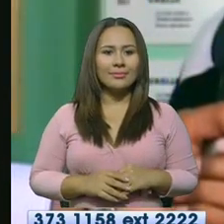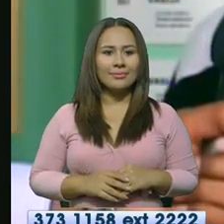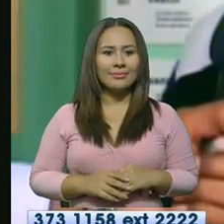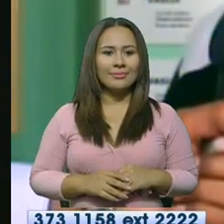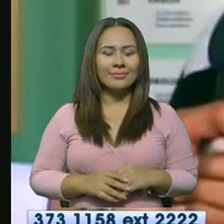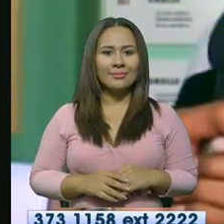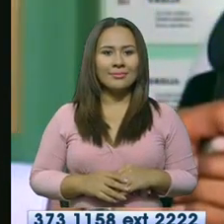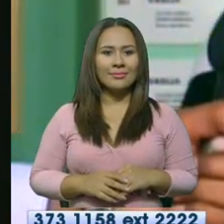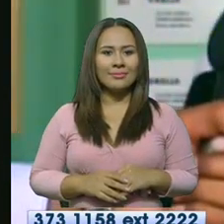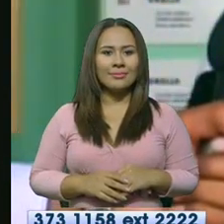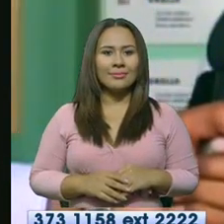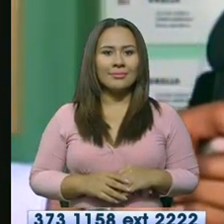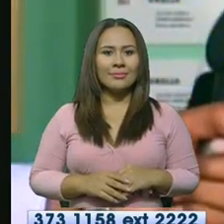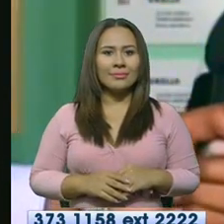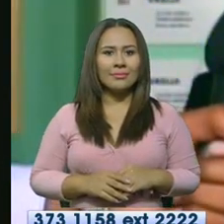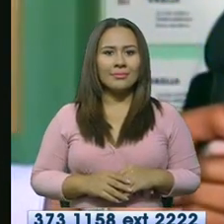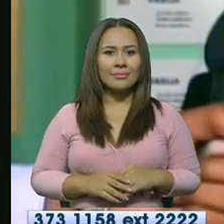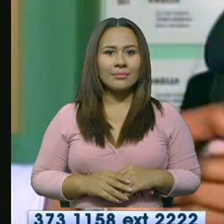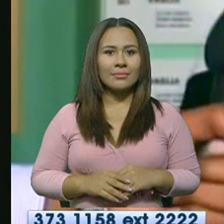él, como le digo,